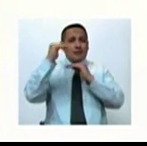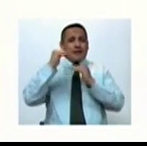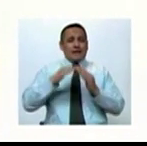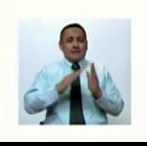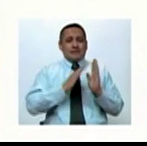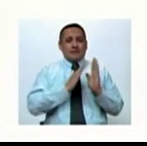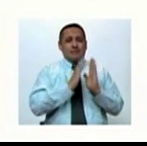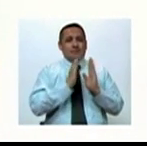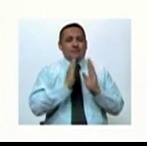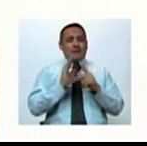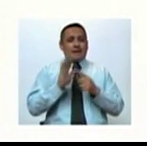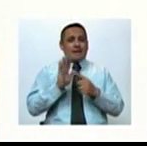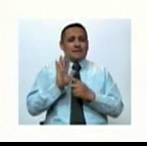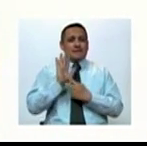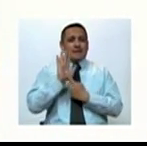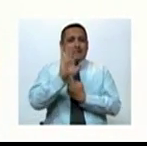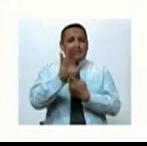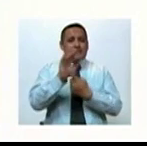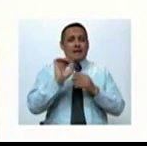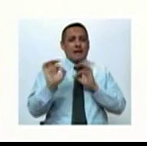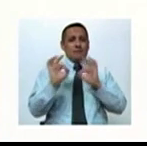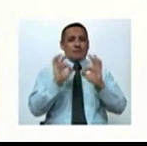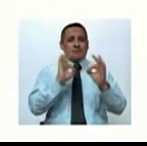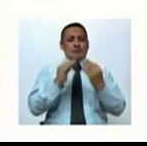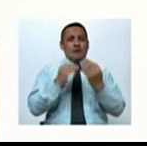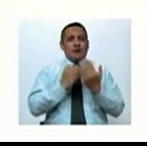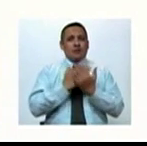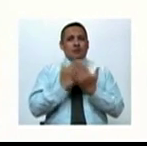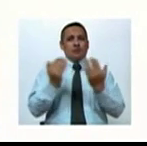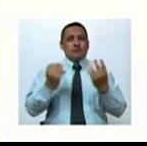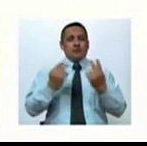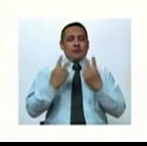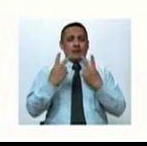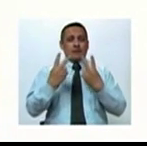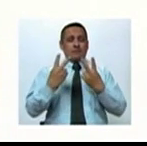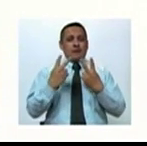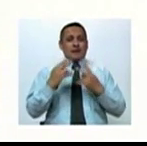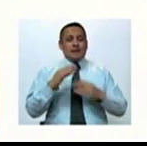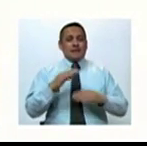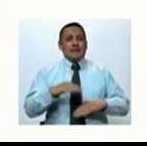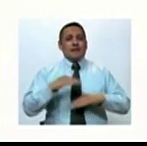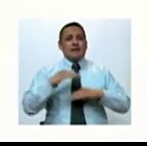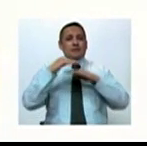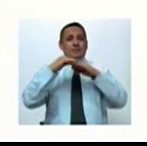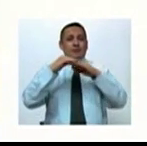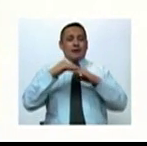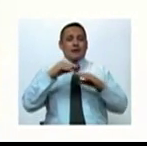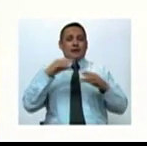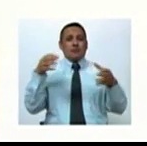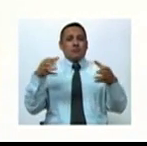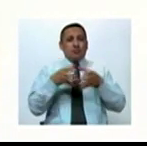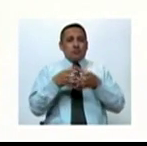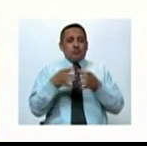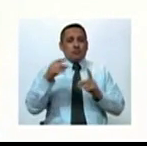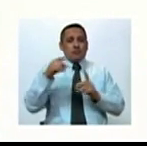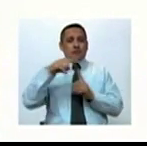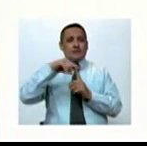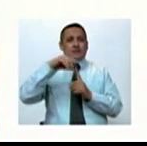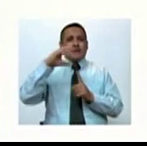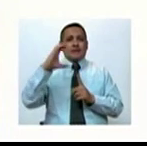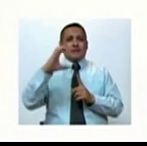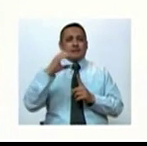se presenta la misma situación. En buena cuenta, el